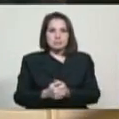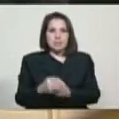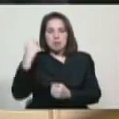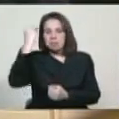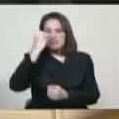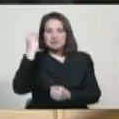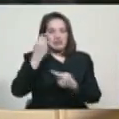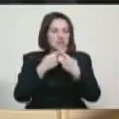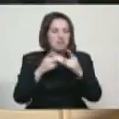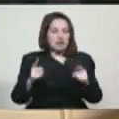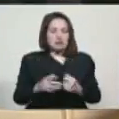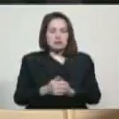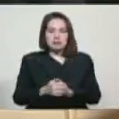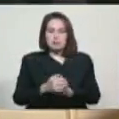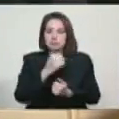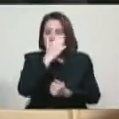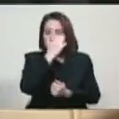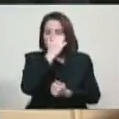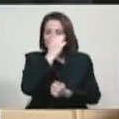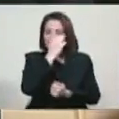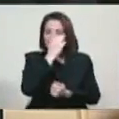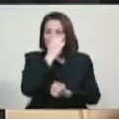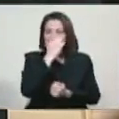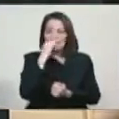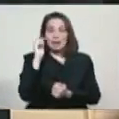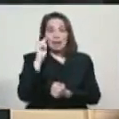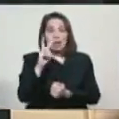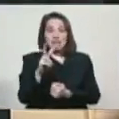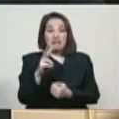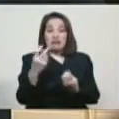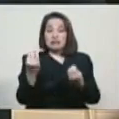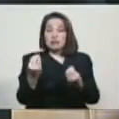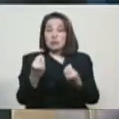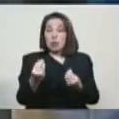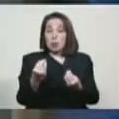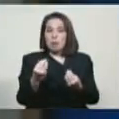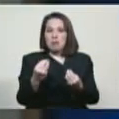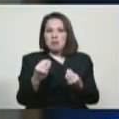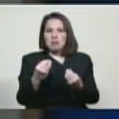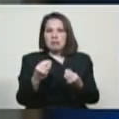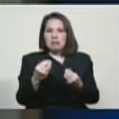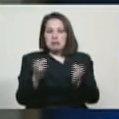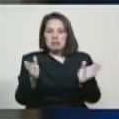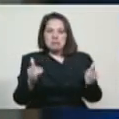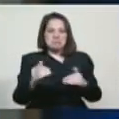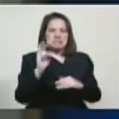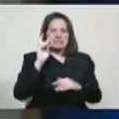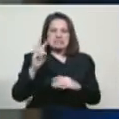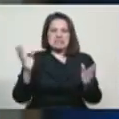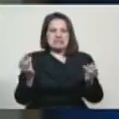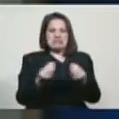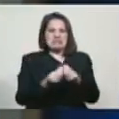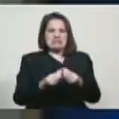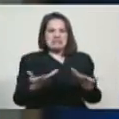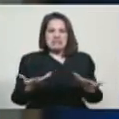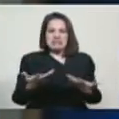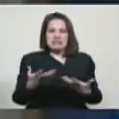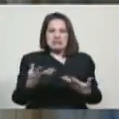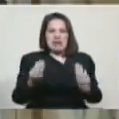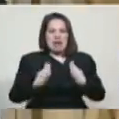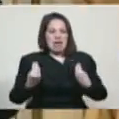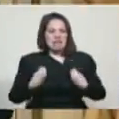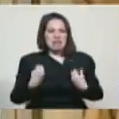a ver con una visión valga conservadora los acontecimientos y la vida diaria y